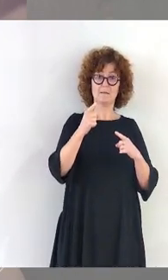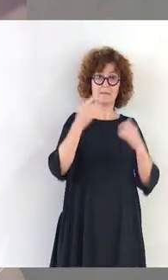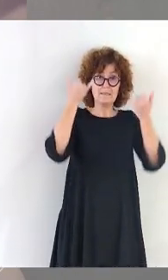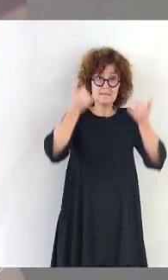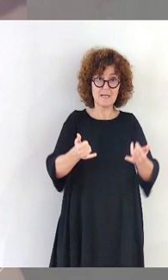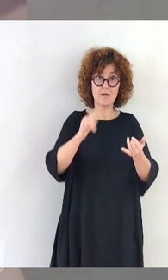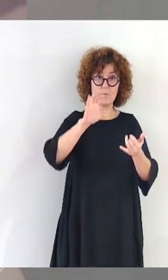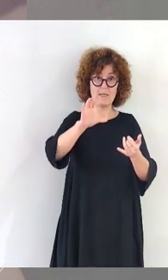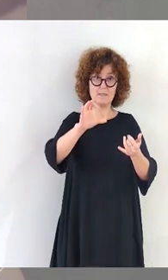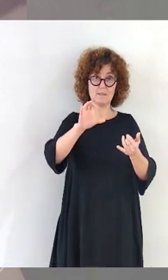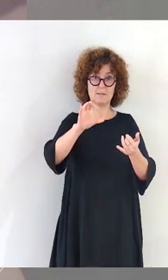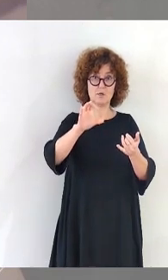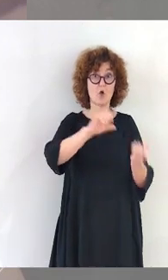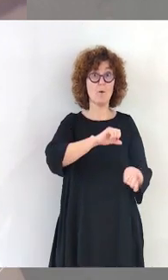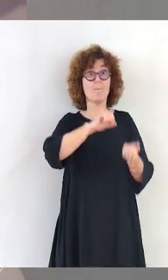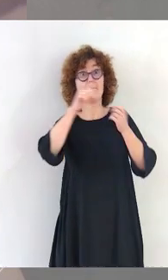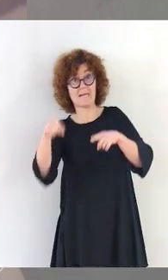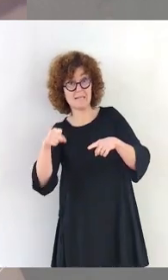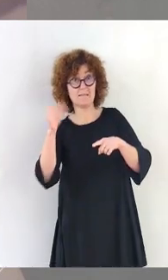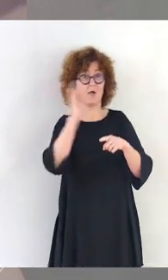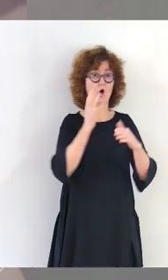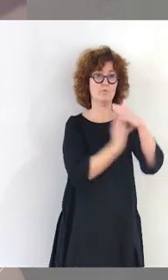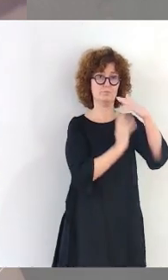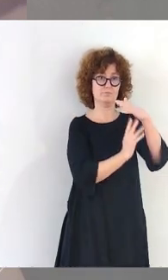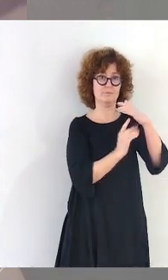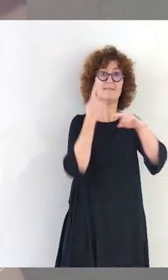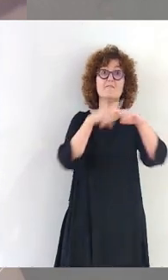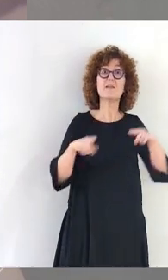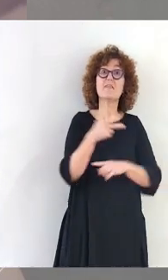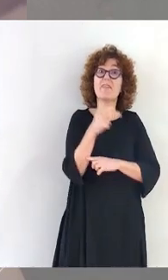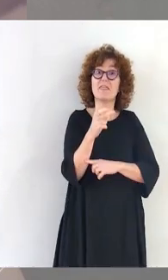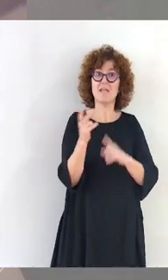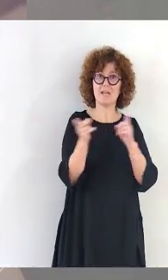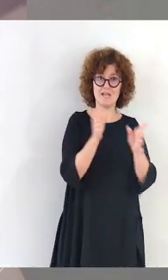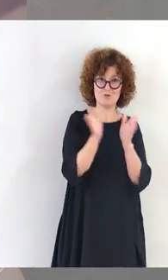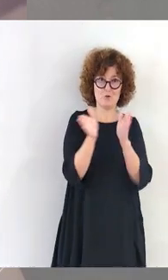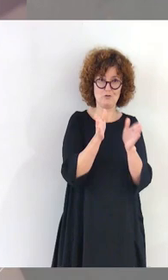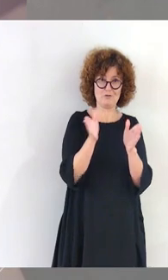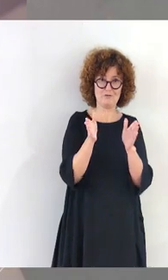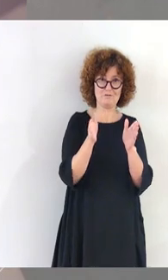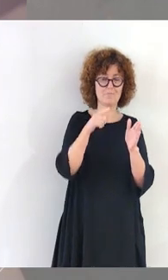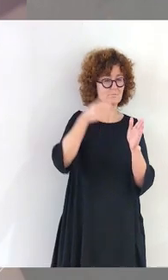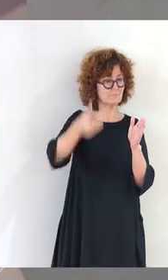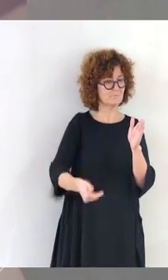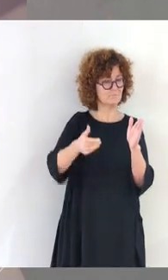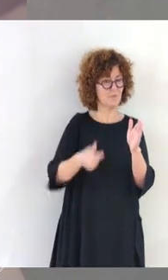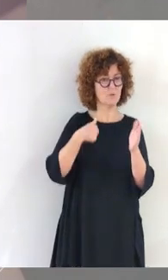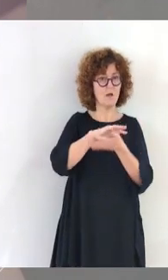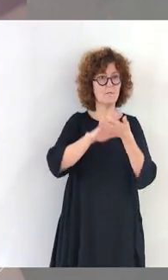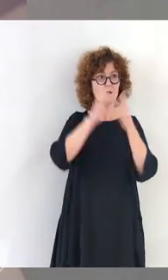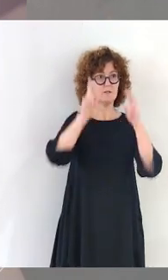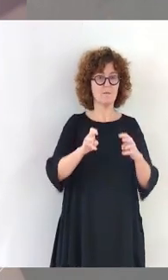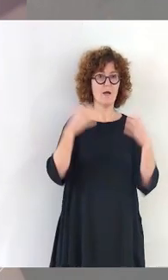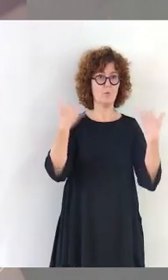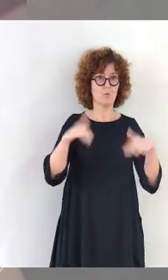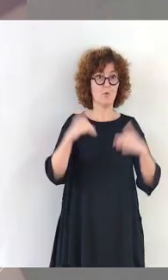y llegar como refugiado y la diferencia es Qué derechos tienes y yo levo hablando de este tema durante mucho tiempo porque yo